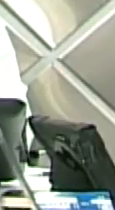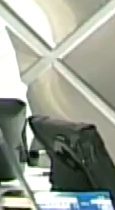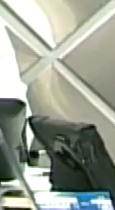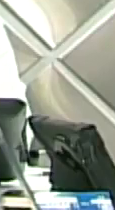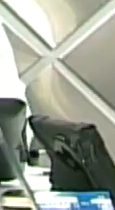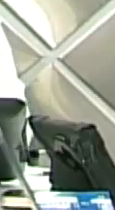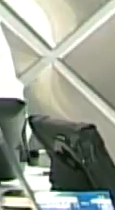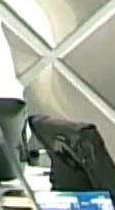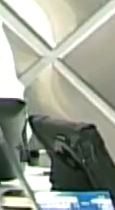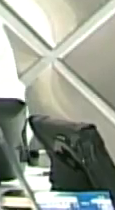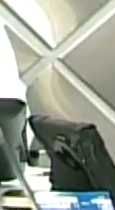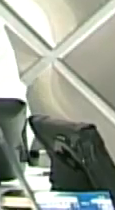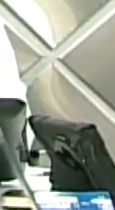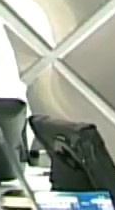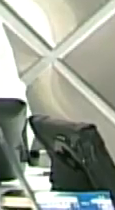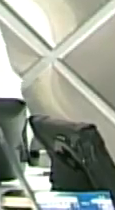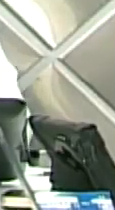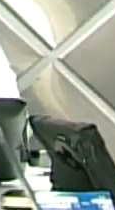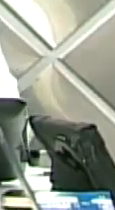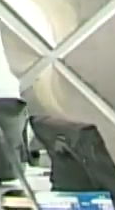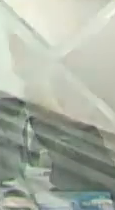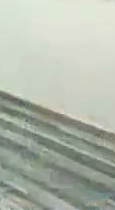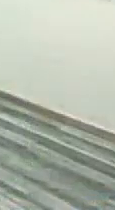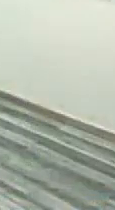tropical 44, 45.